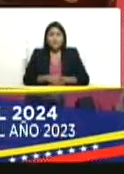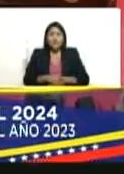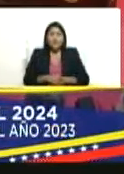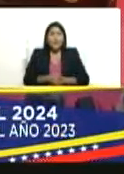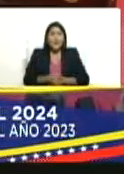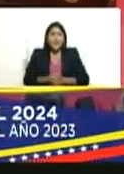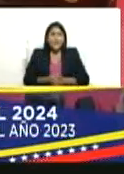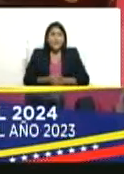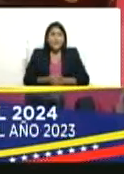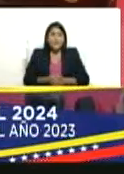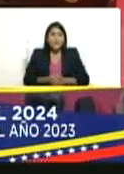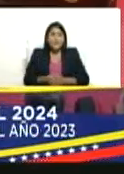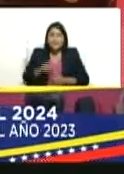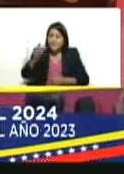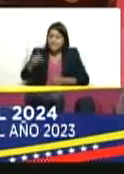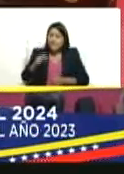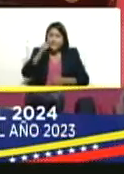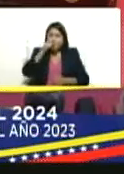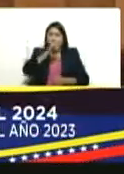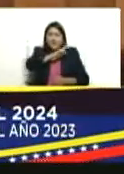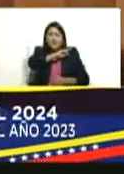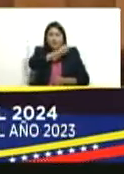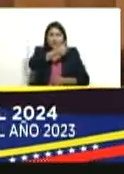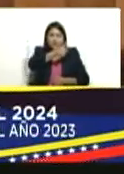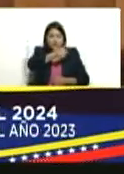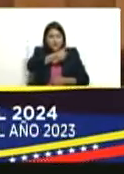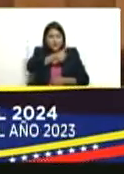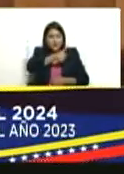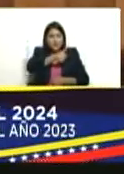encabezado por el jefe